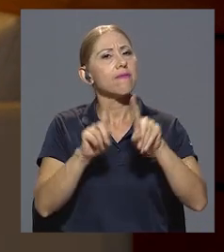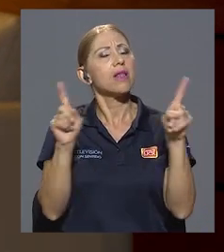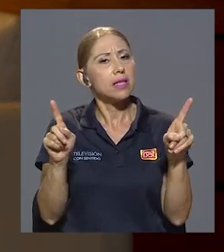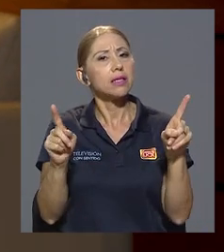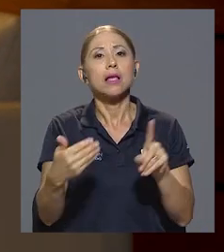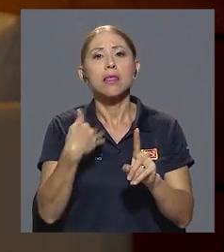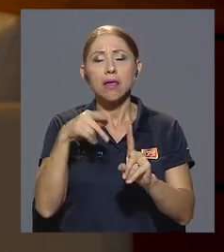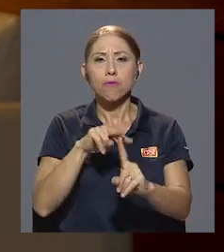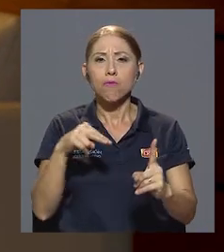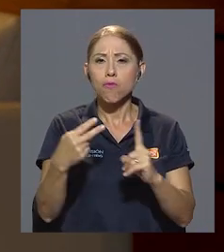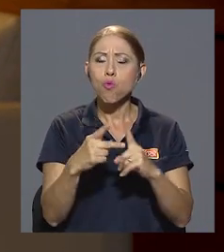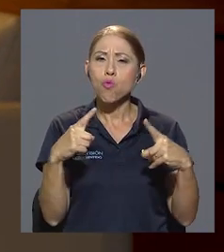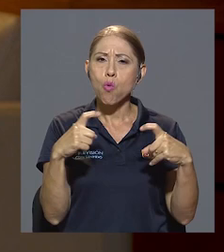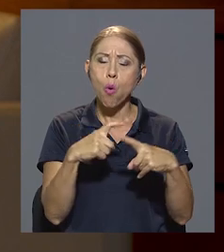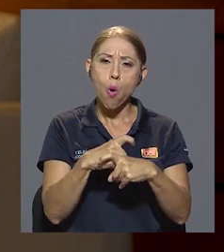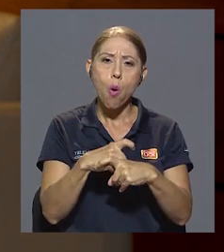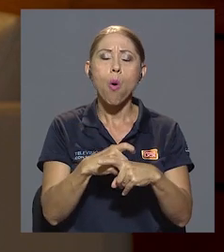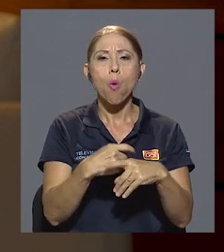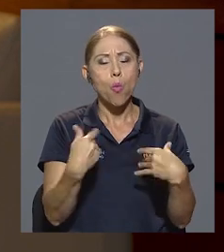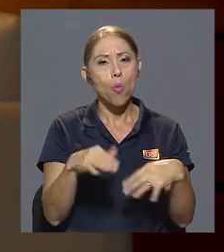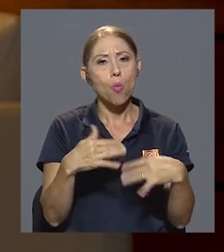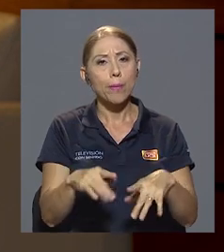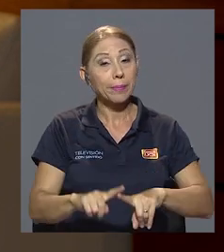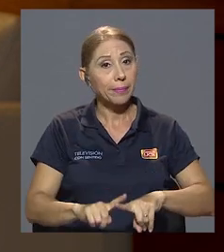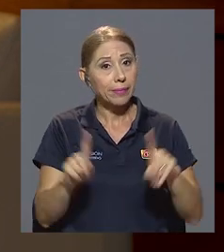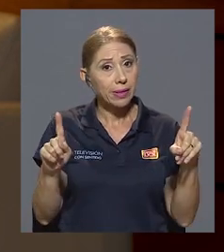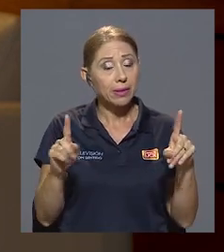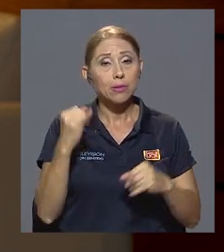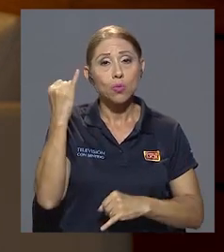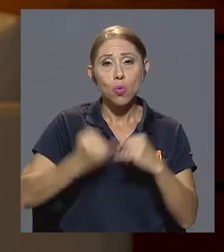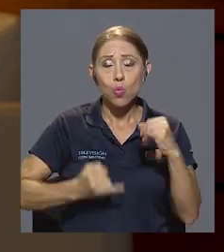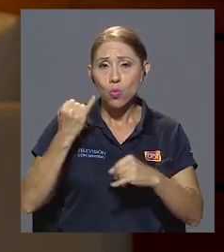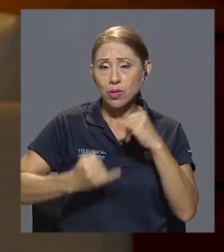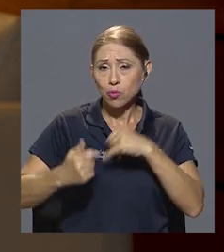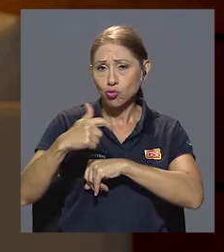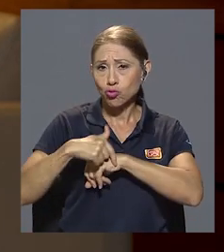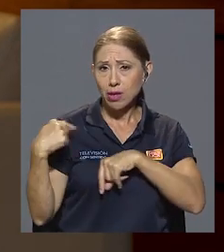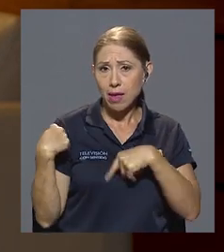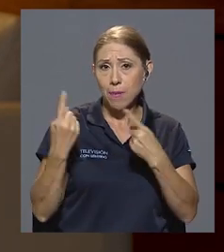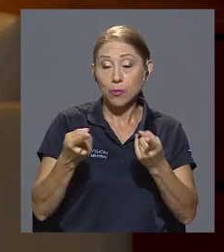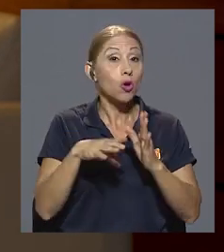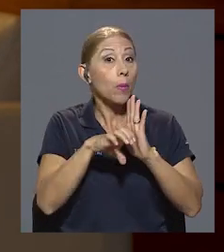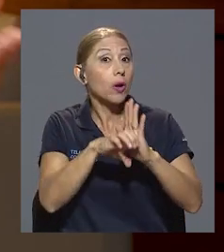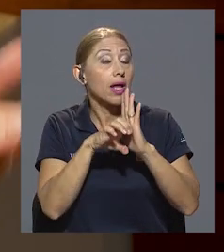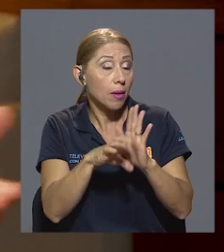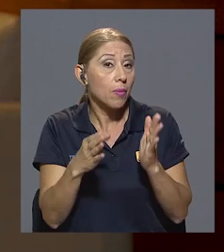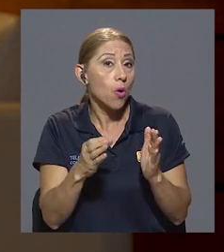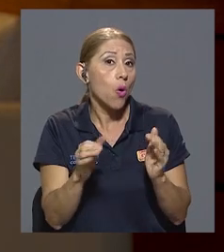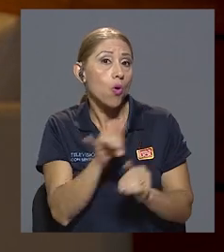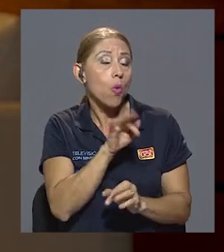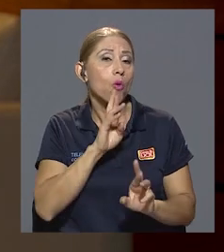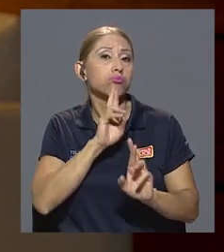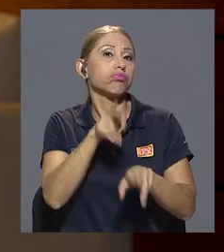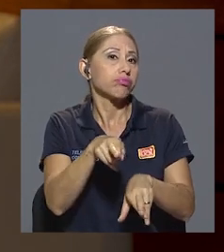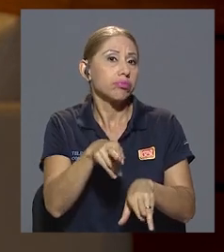muy complejas pero que en los últimos tiempos a raíz por ejemplo